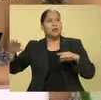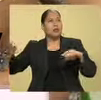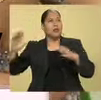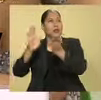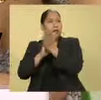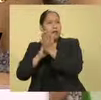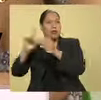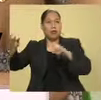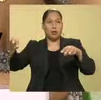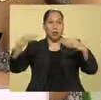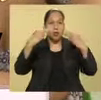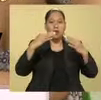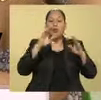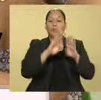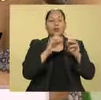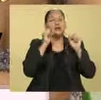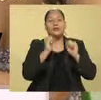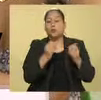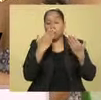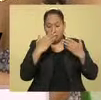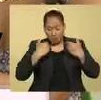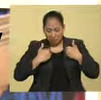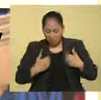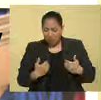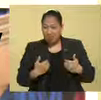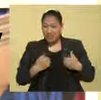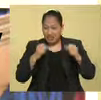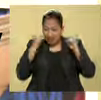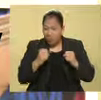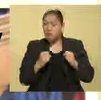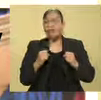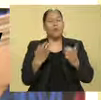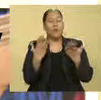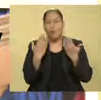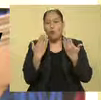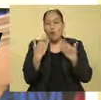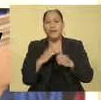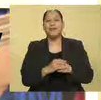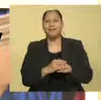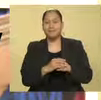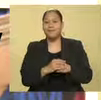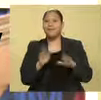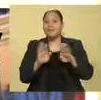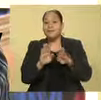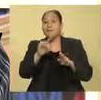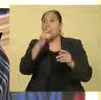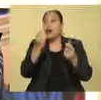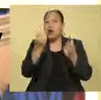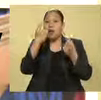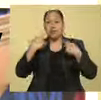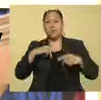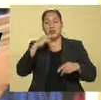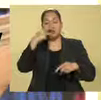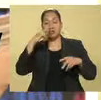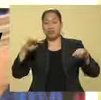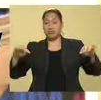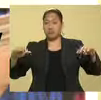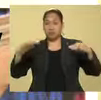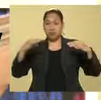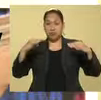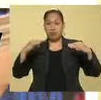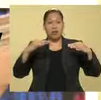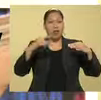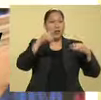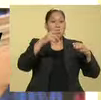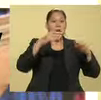vanidad con la inseguridad del individuo, claro. ¿Sabías? ¿Por qué? Porque para una persona vanidosa no hay perfección